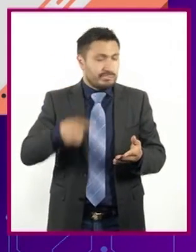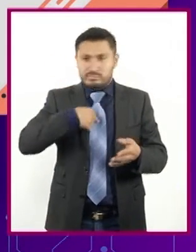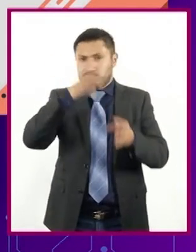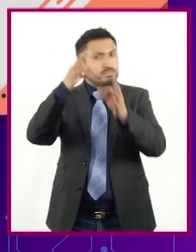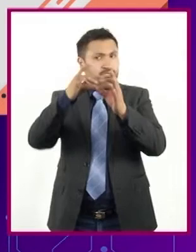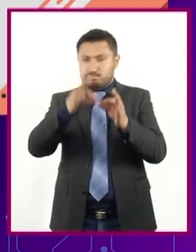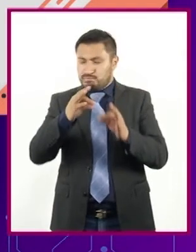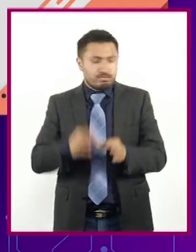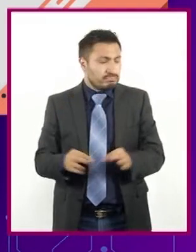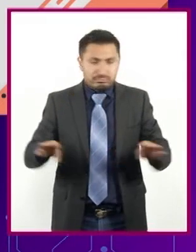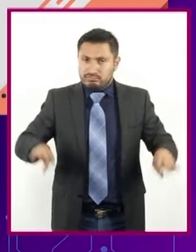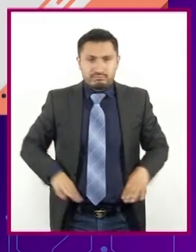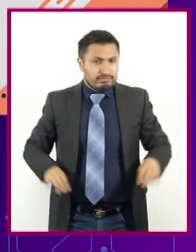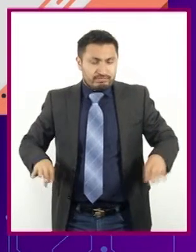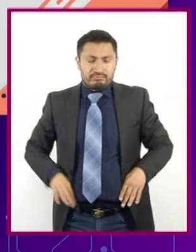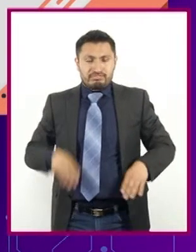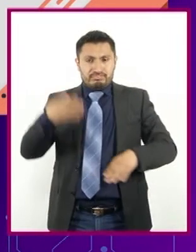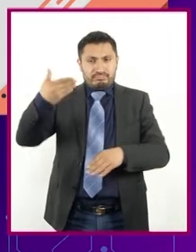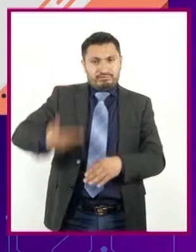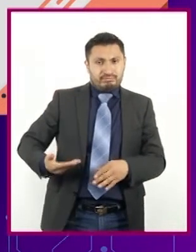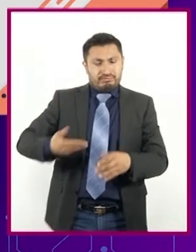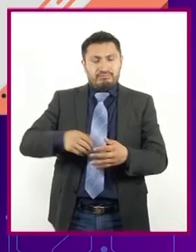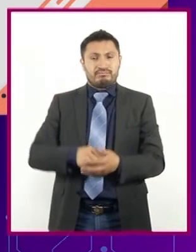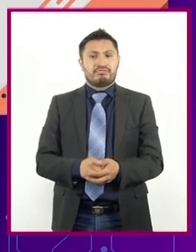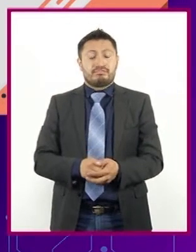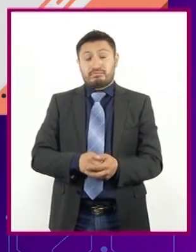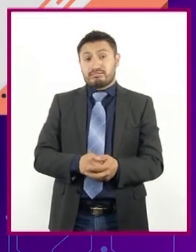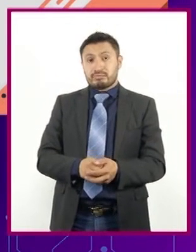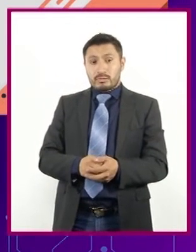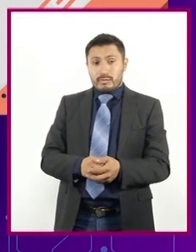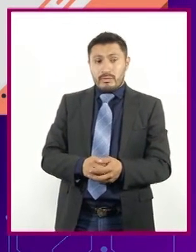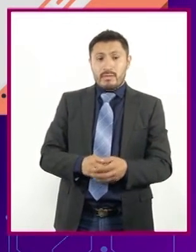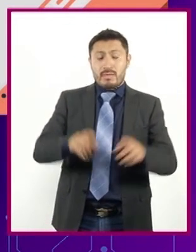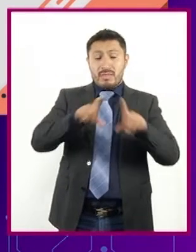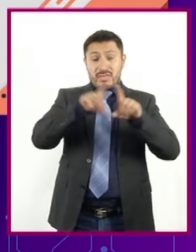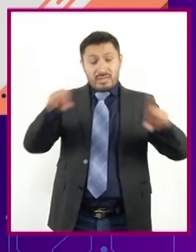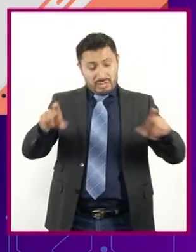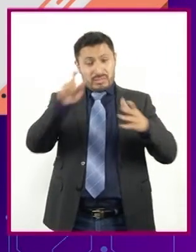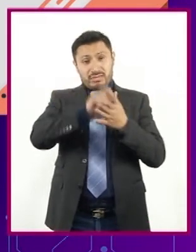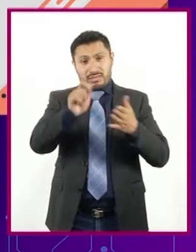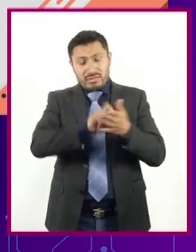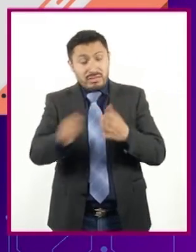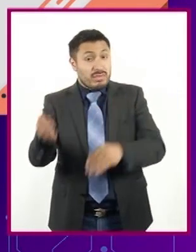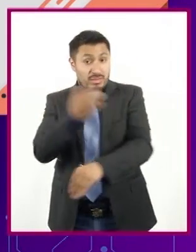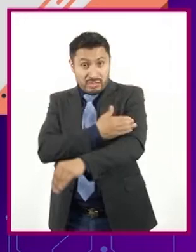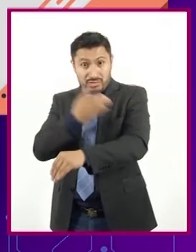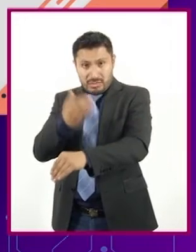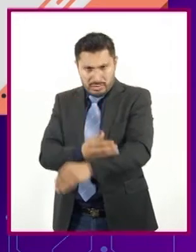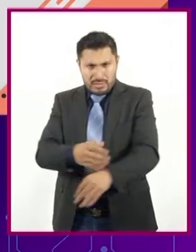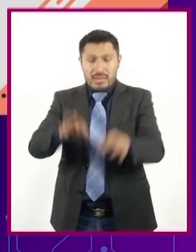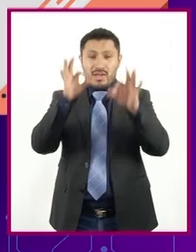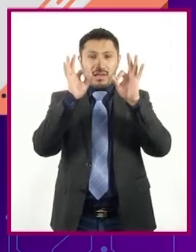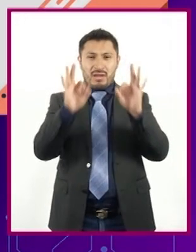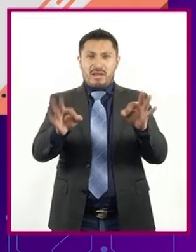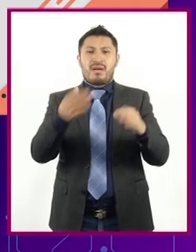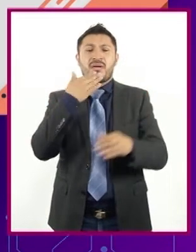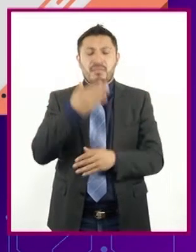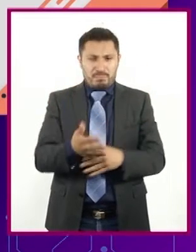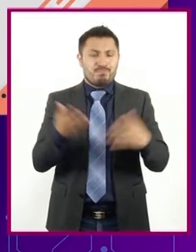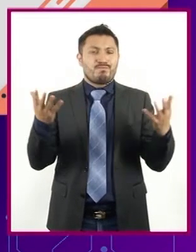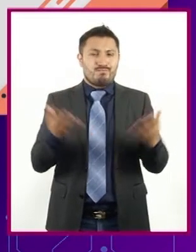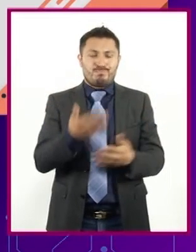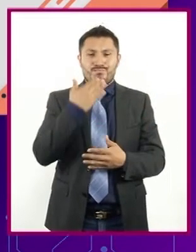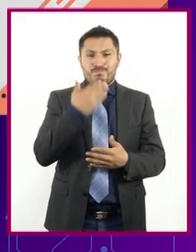las especificaciones solicitadas. Los portadores textuales de mis compañeros estaban muy bien